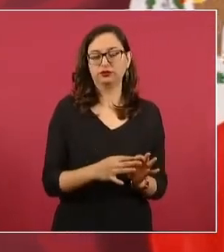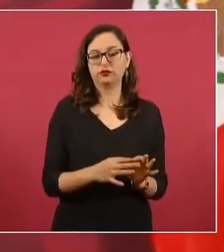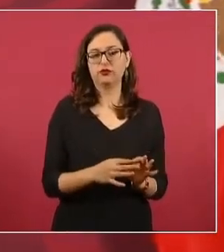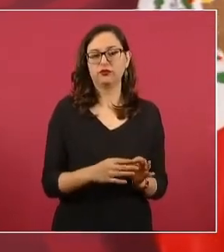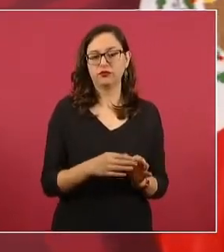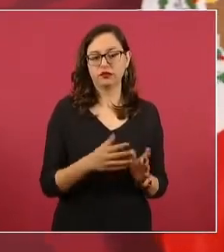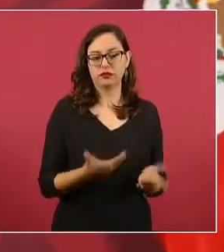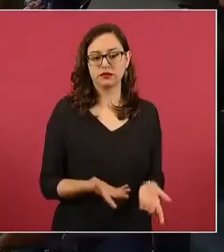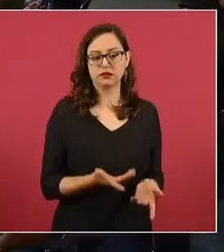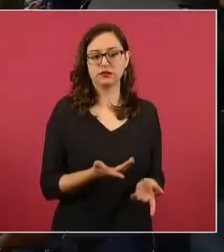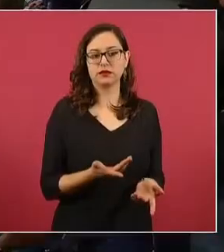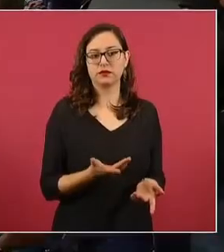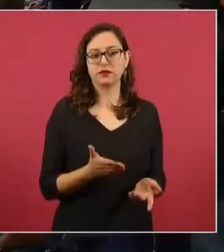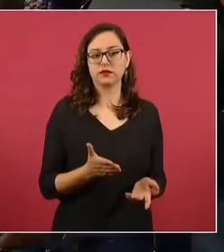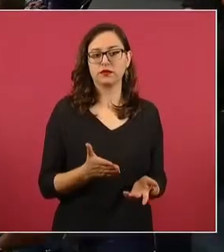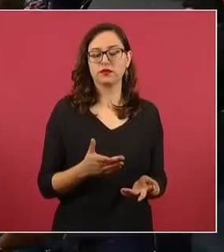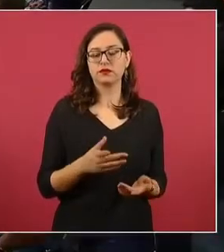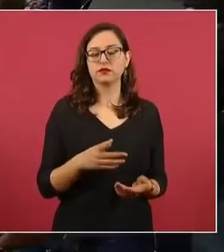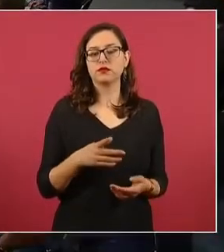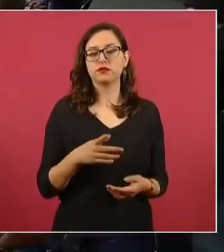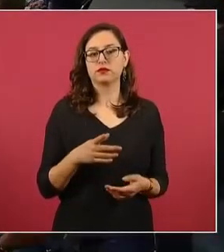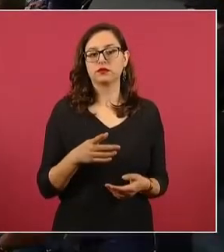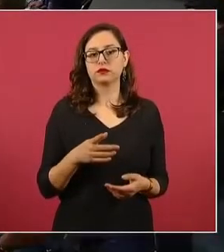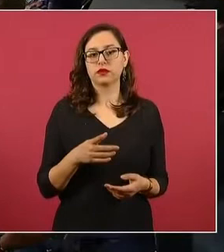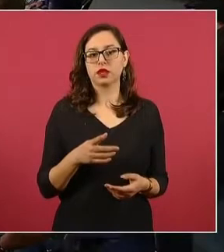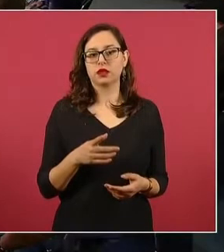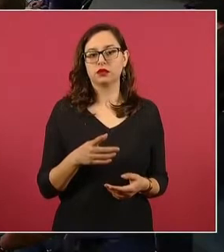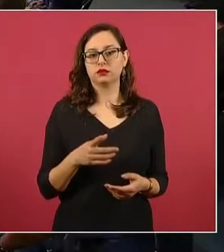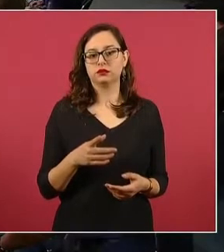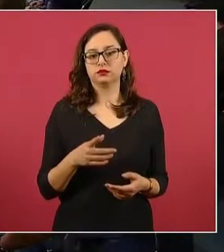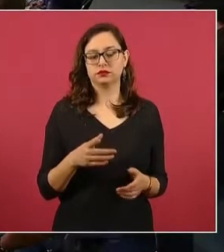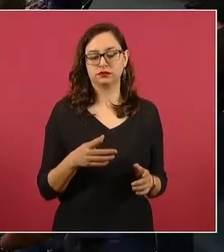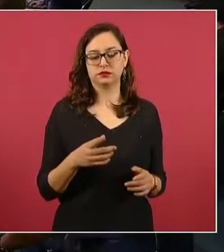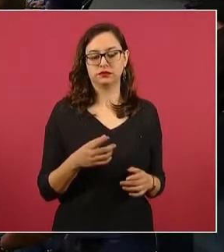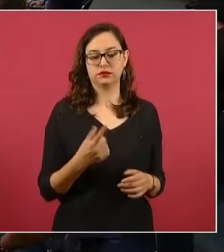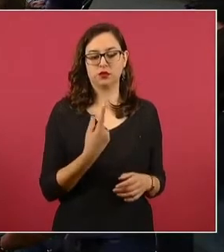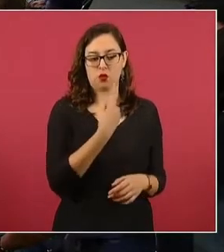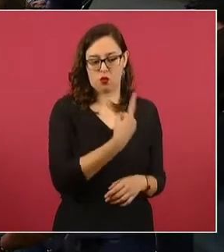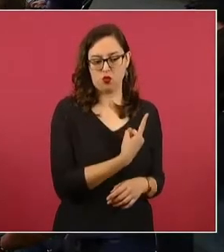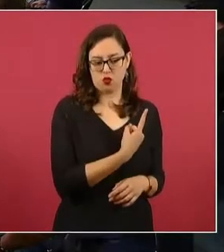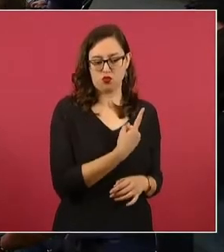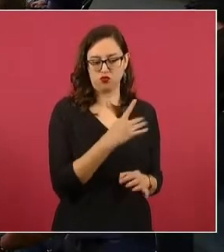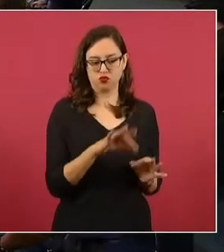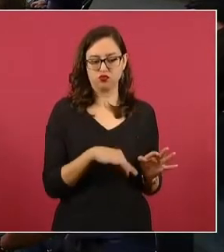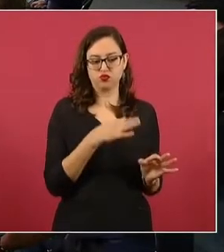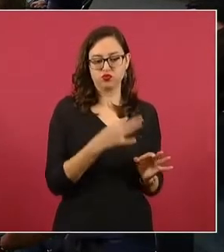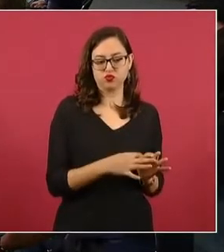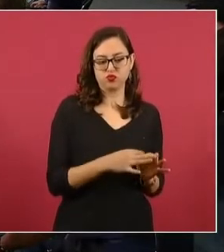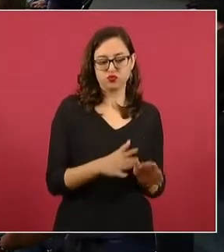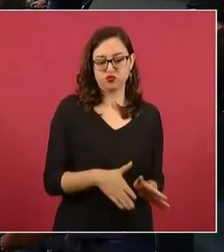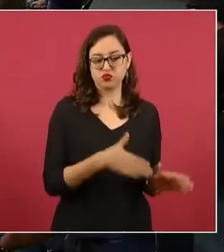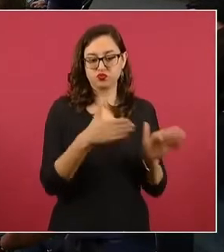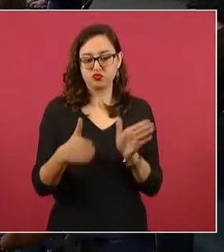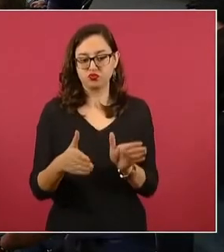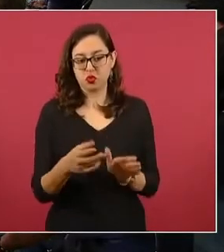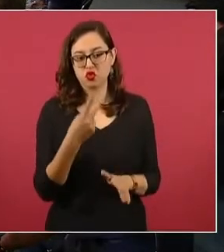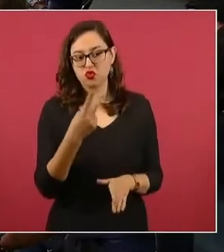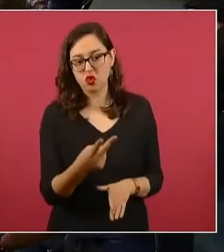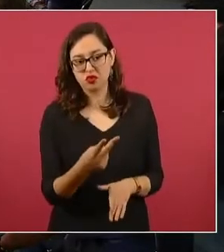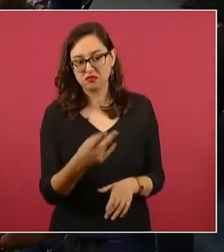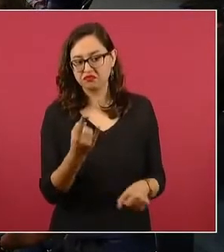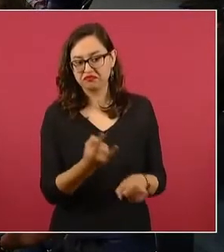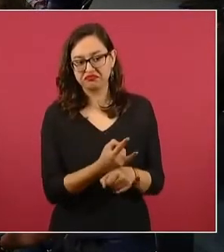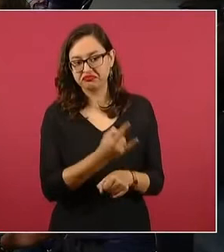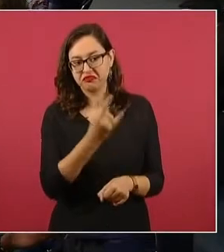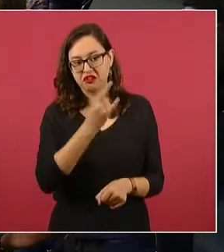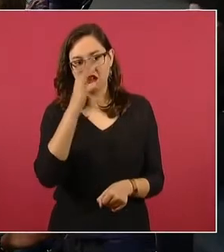2 que no se avanzó con la empresa y